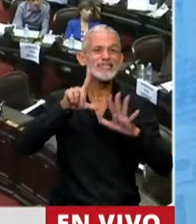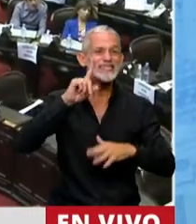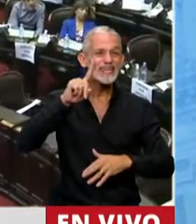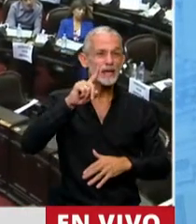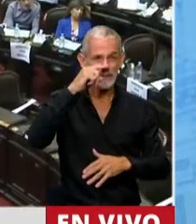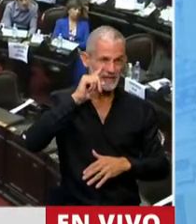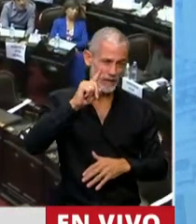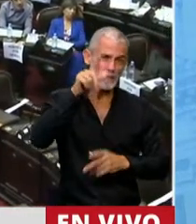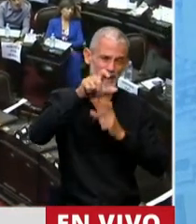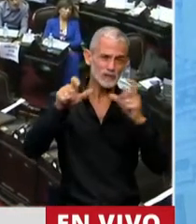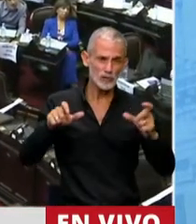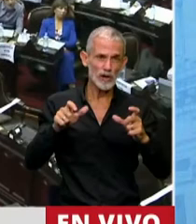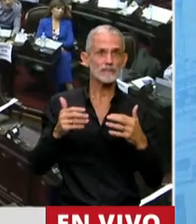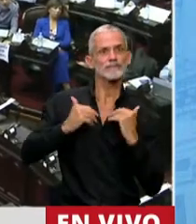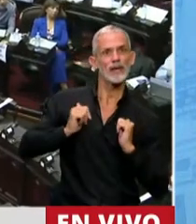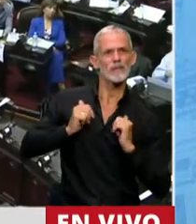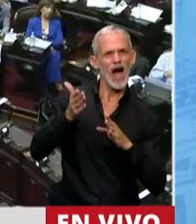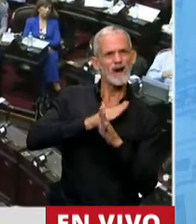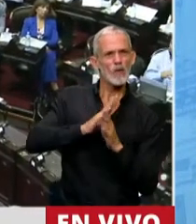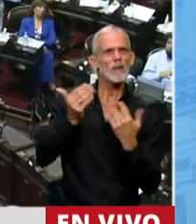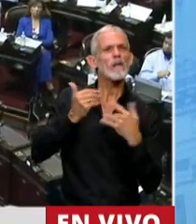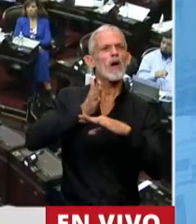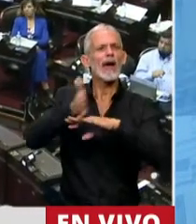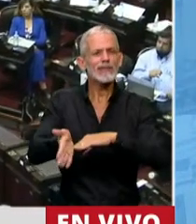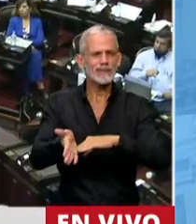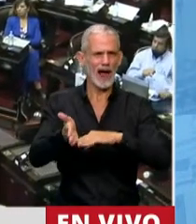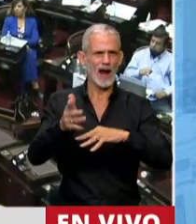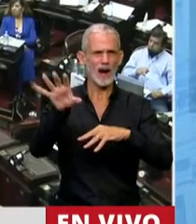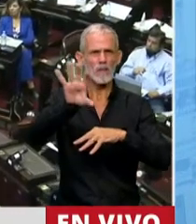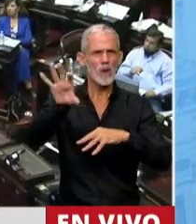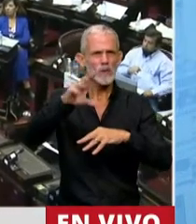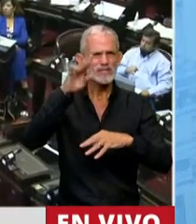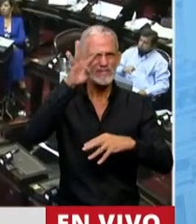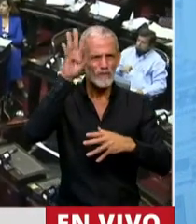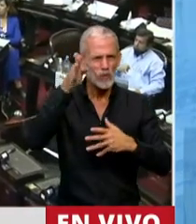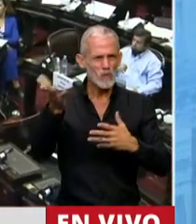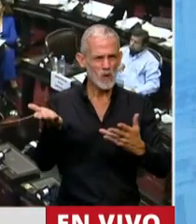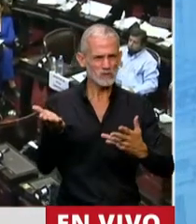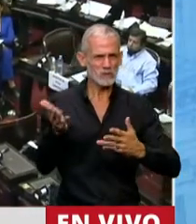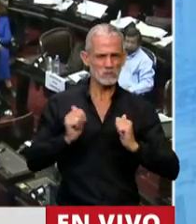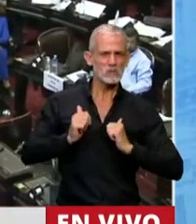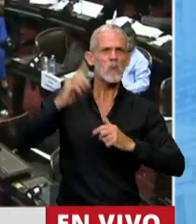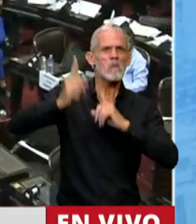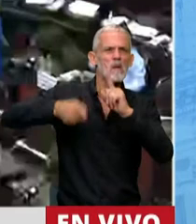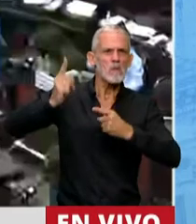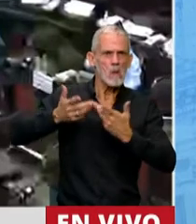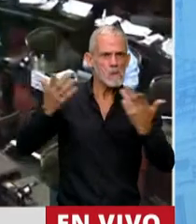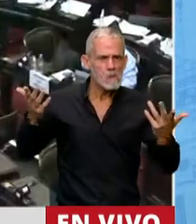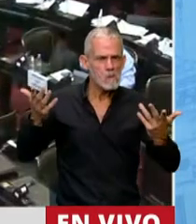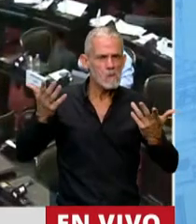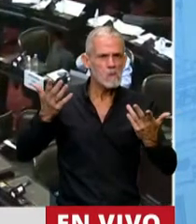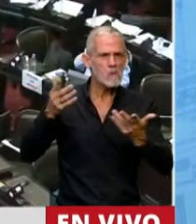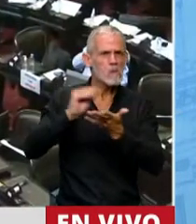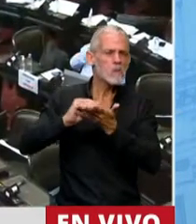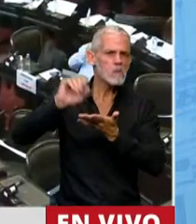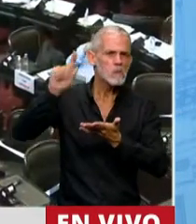formoseños estaban a la espera para poder ingresar ante una medida irrazonable arbitraria por parte de la